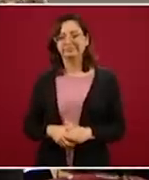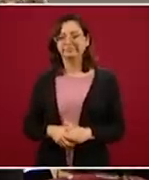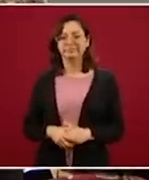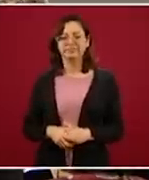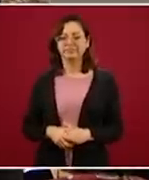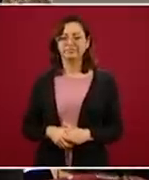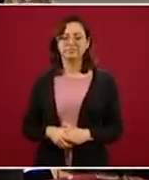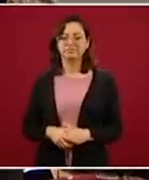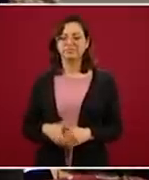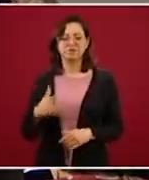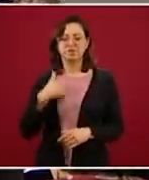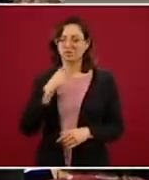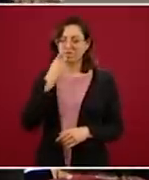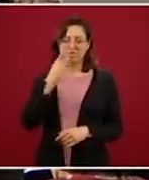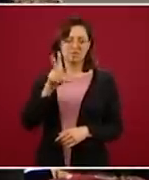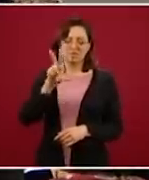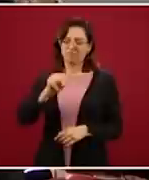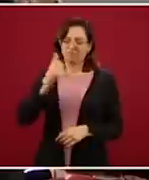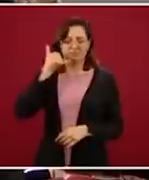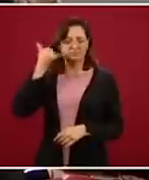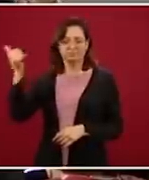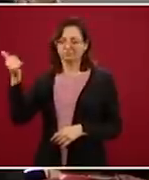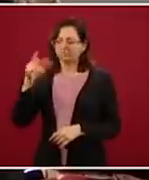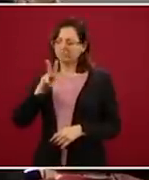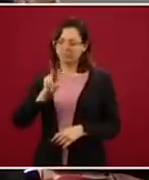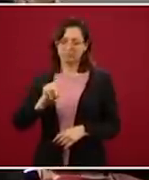no quise hablar por teléfono, o sea,